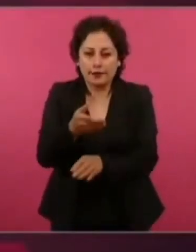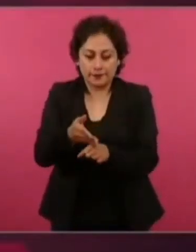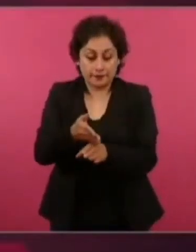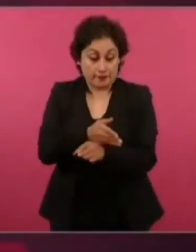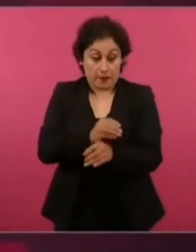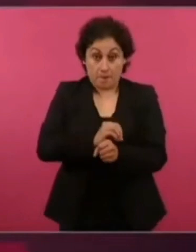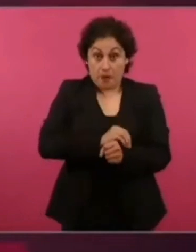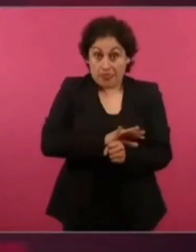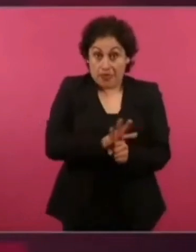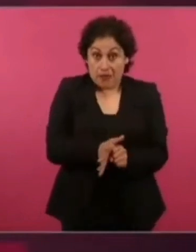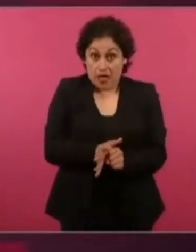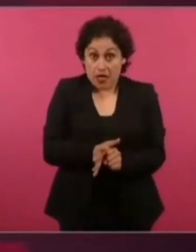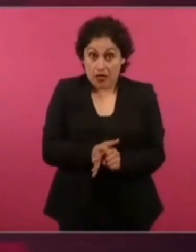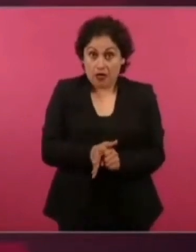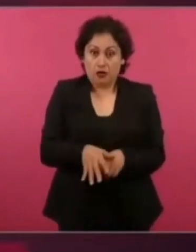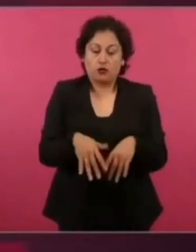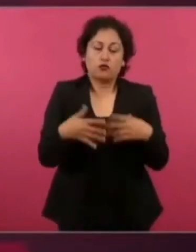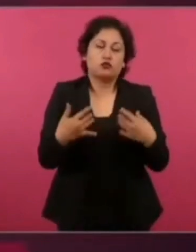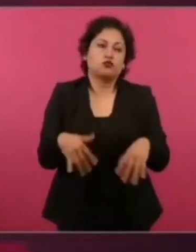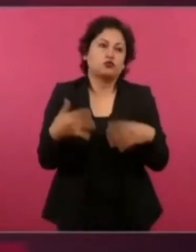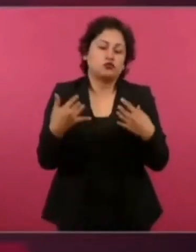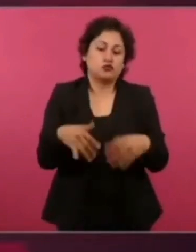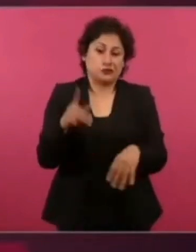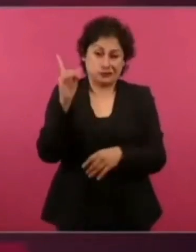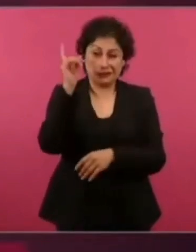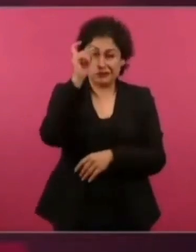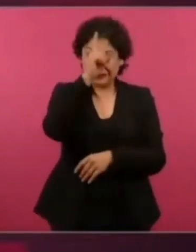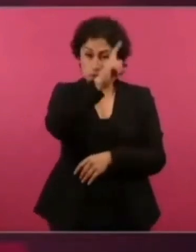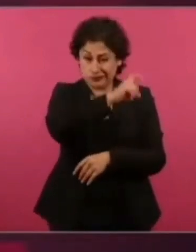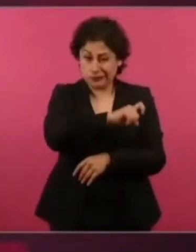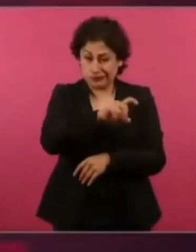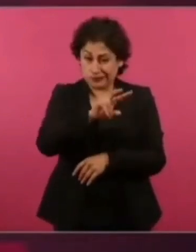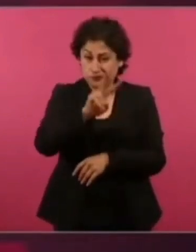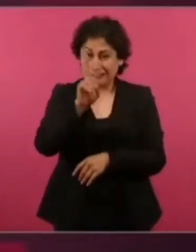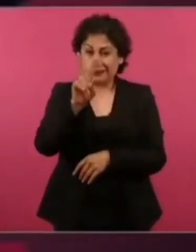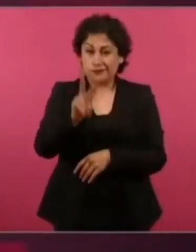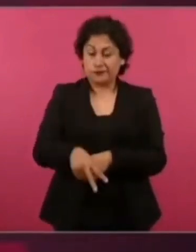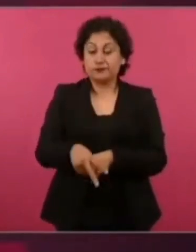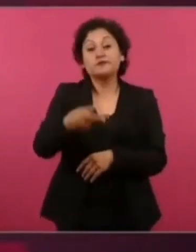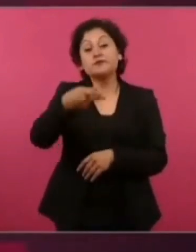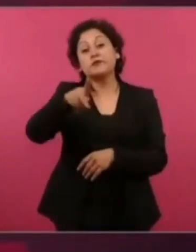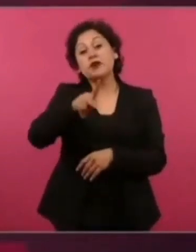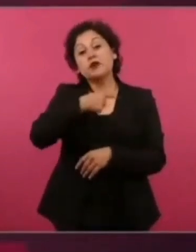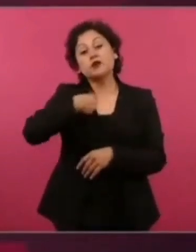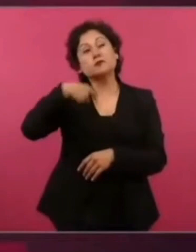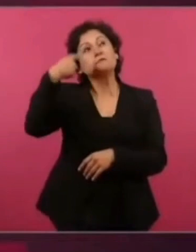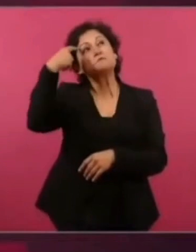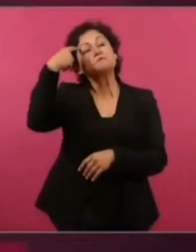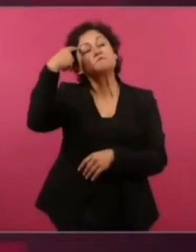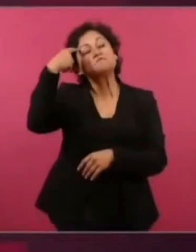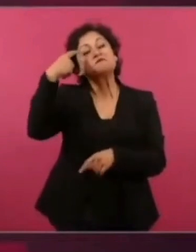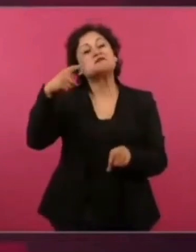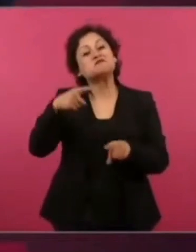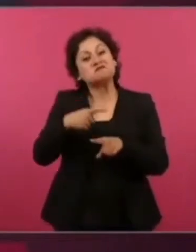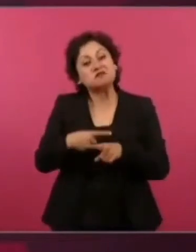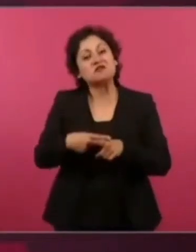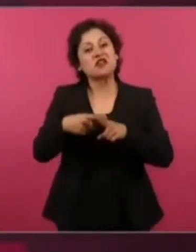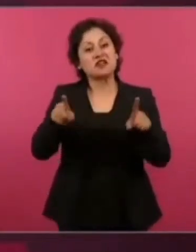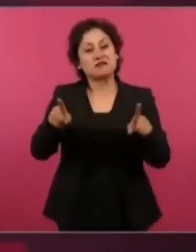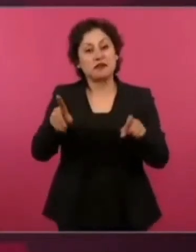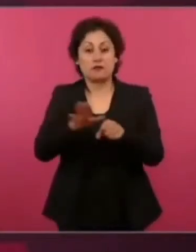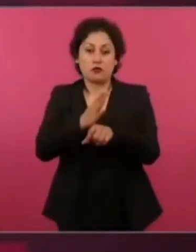aplicando desde luego una fórmula completamente distinta, opuesta, porque antes nada más atendían a los de